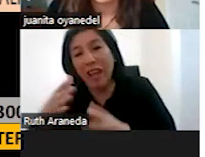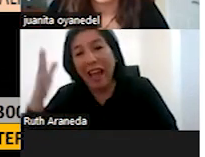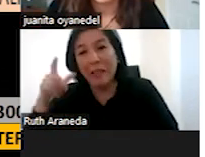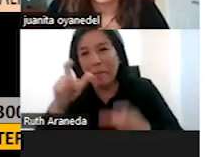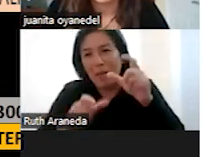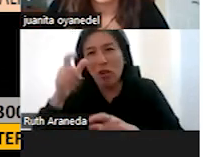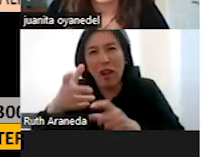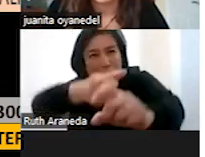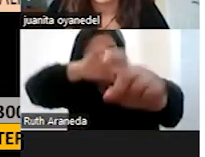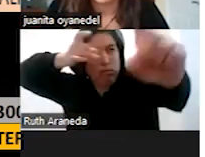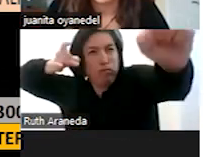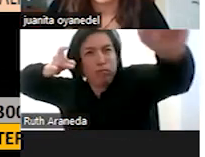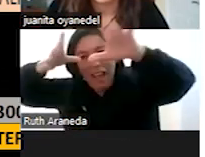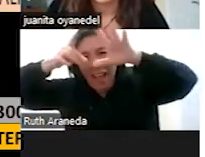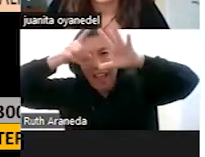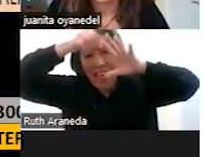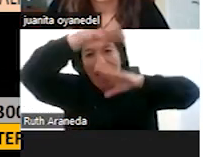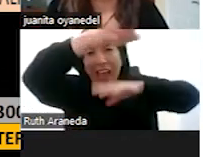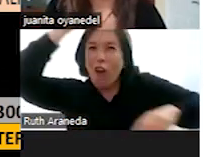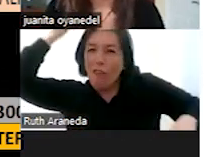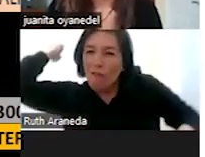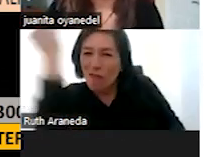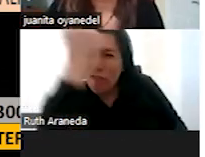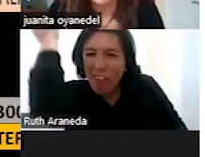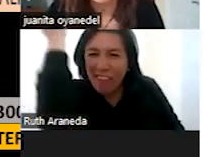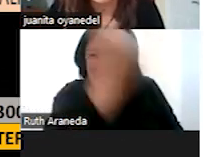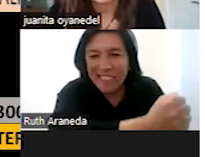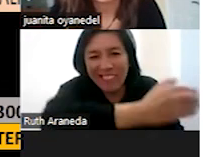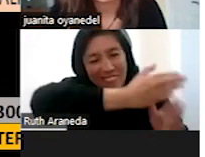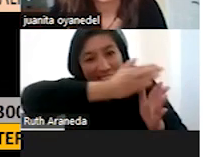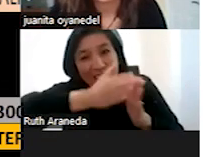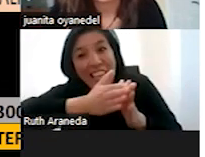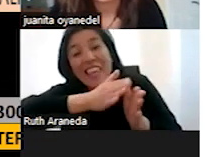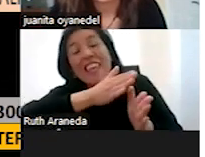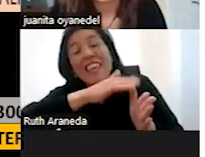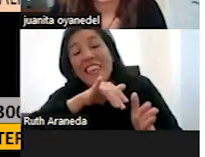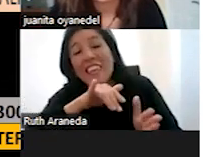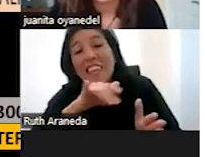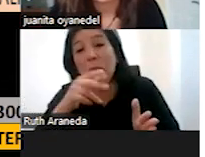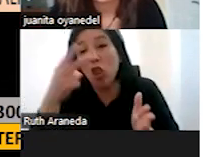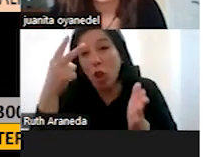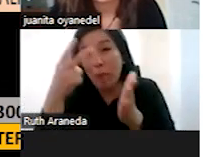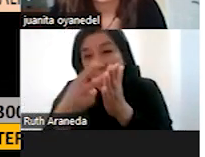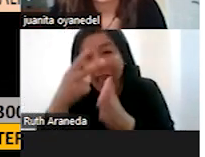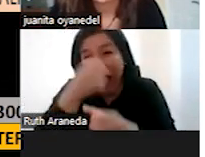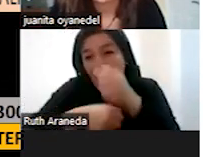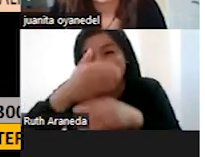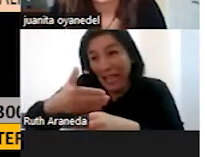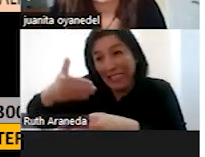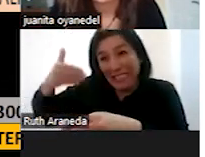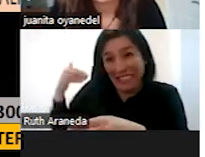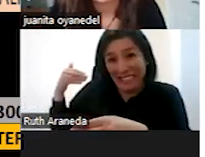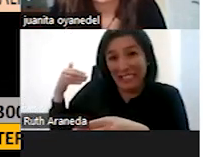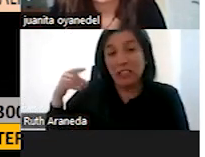recolectores, igual que los del paleoindio, pero sin la megafauna. Y desde hace unos 2.000 años, un poco más, el que